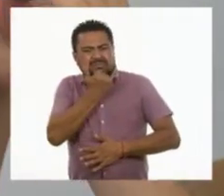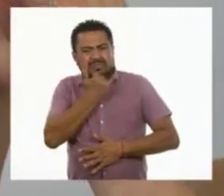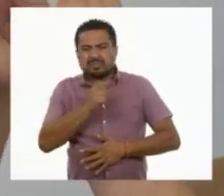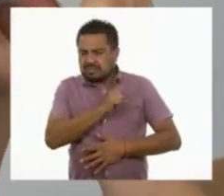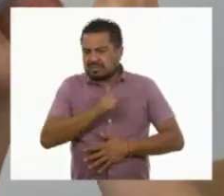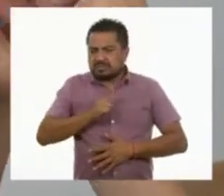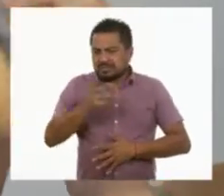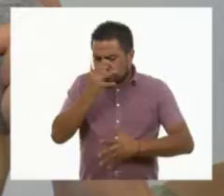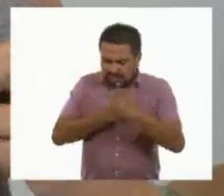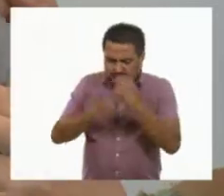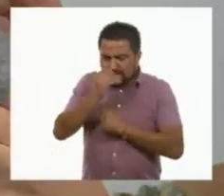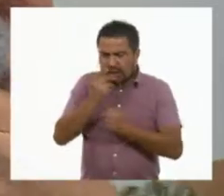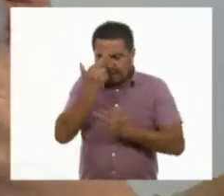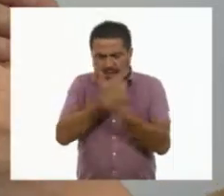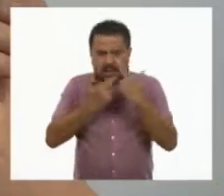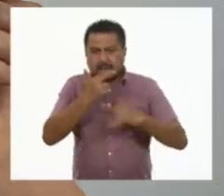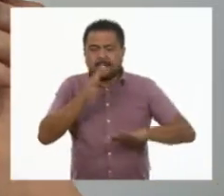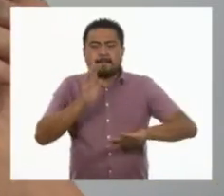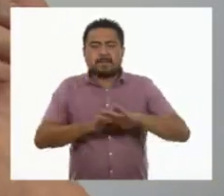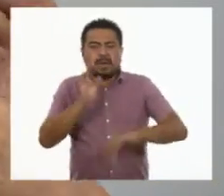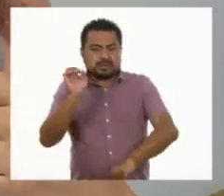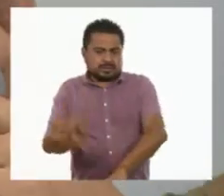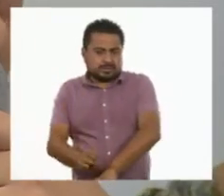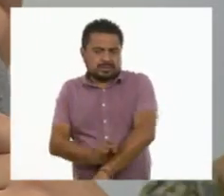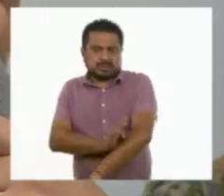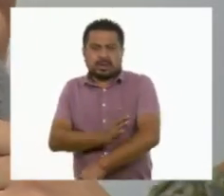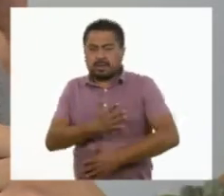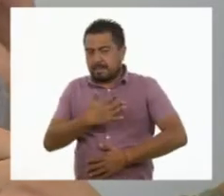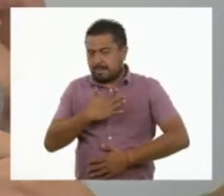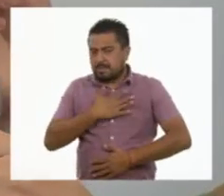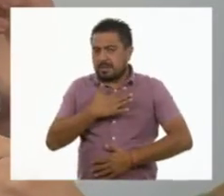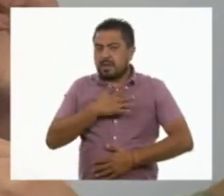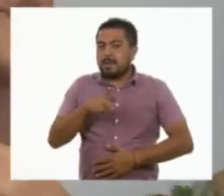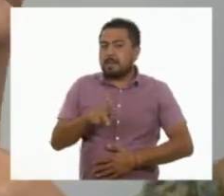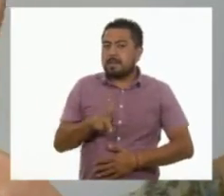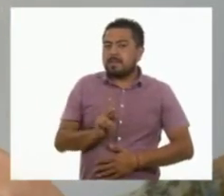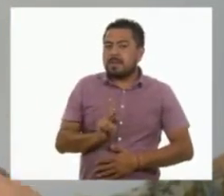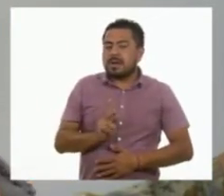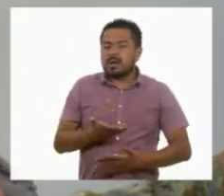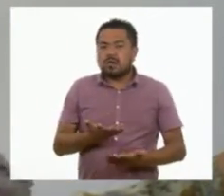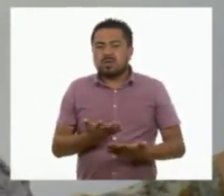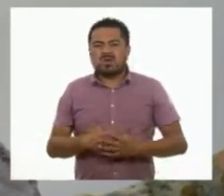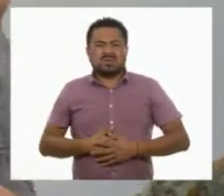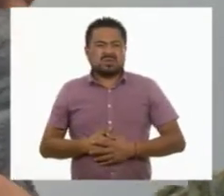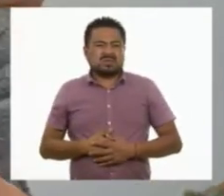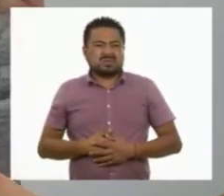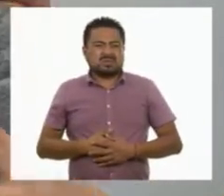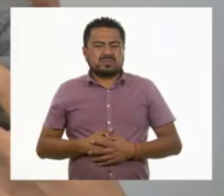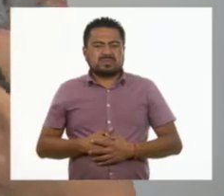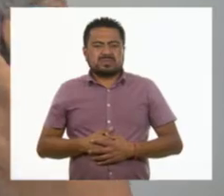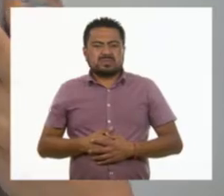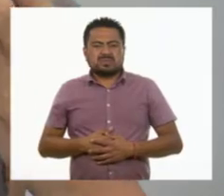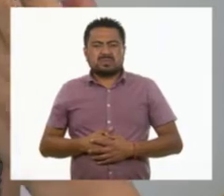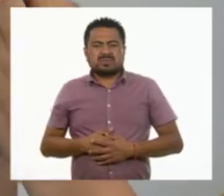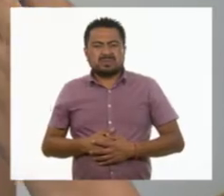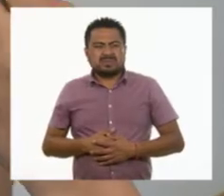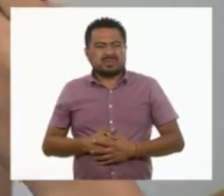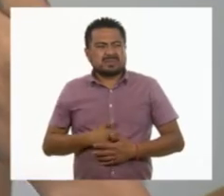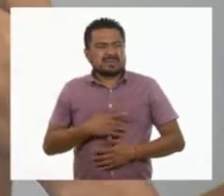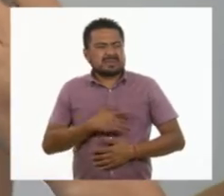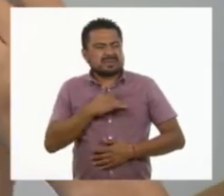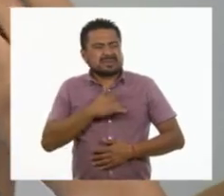Tengo que aprender a regular más mis emociones. Pero... ay, me pone